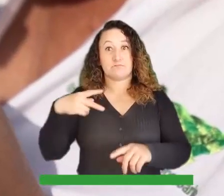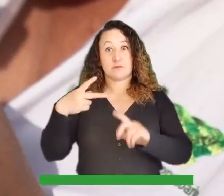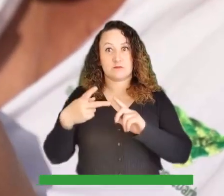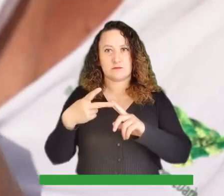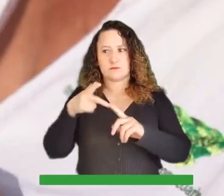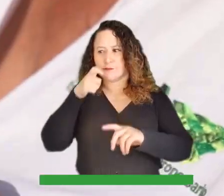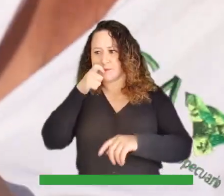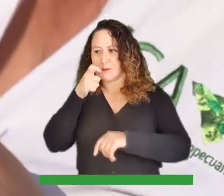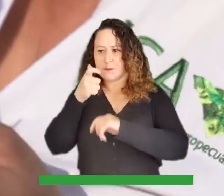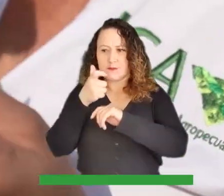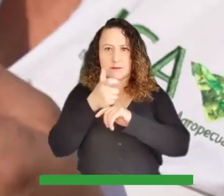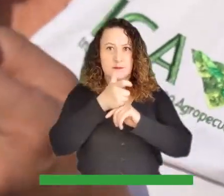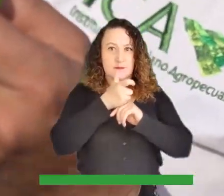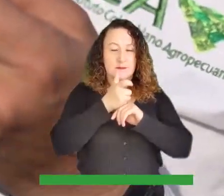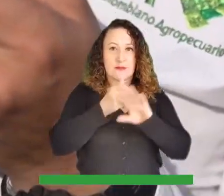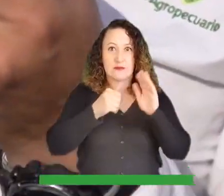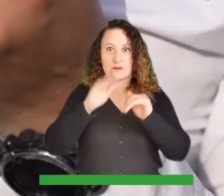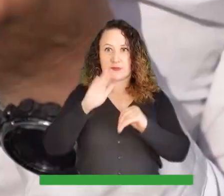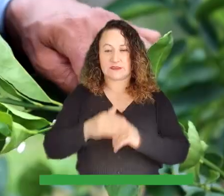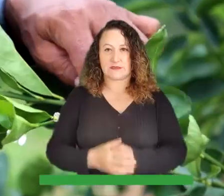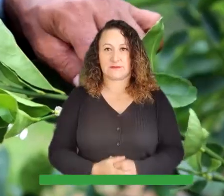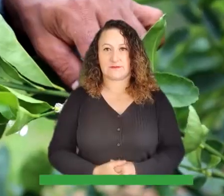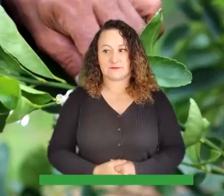Intensifiquemos el monitoreo en los cultivos.